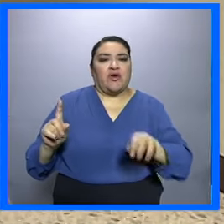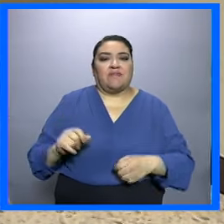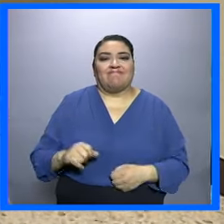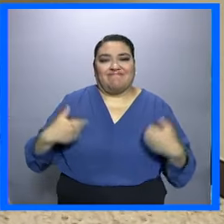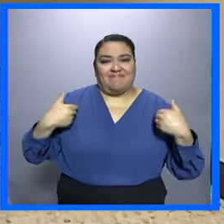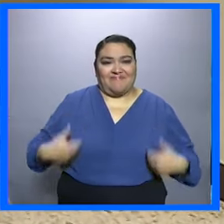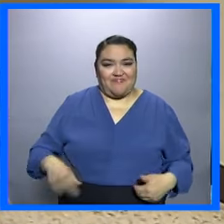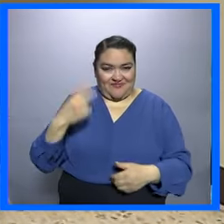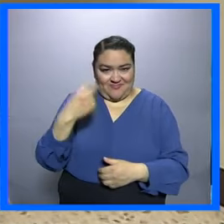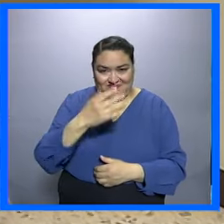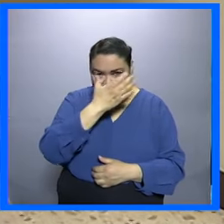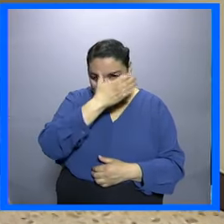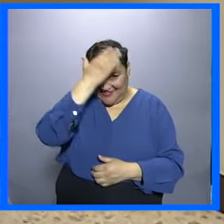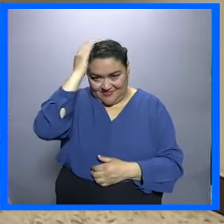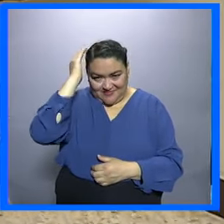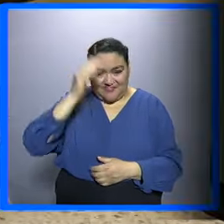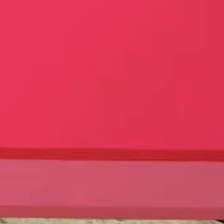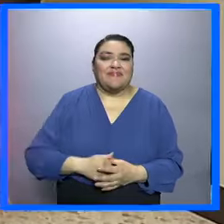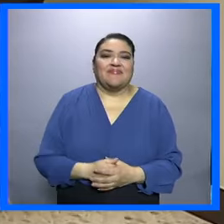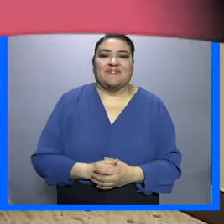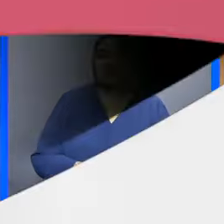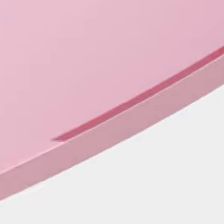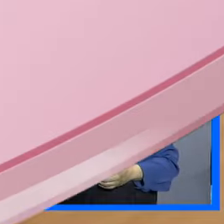TV, Mario López Peña.